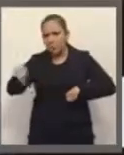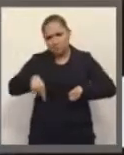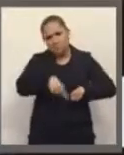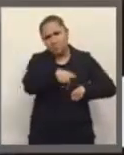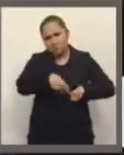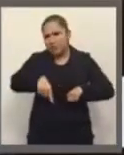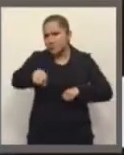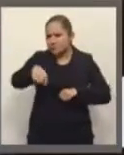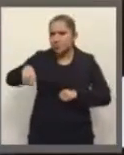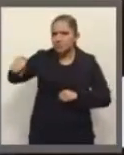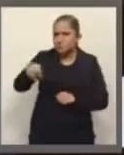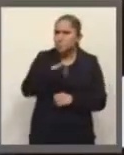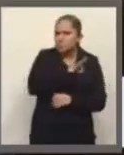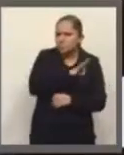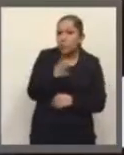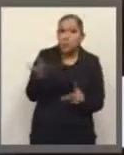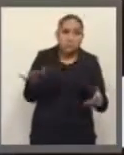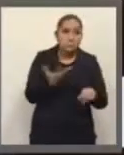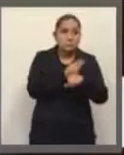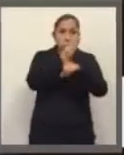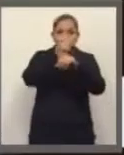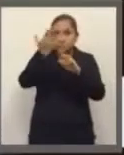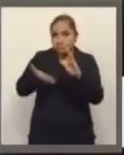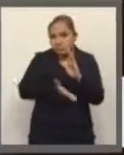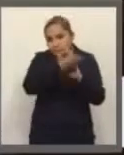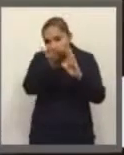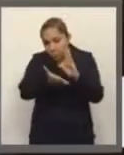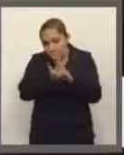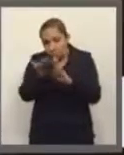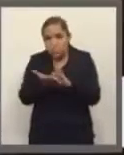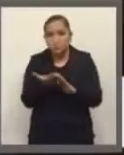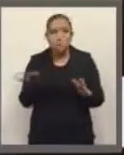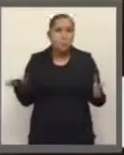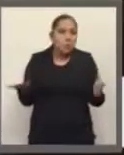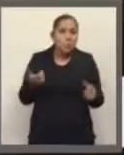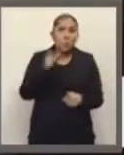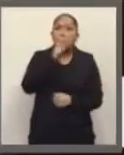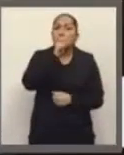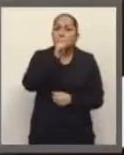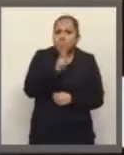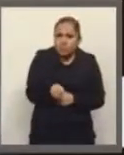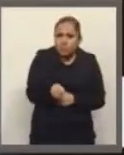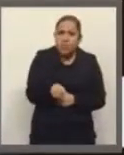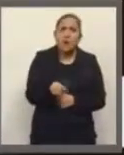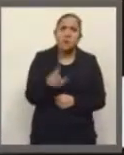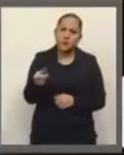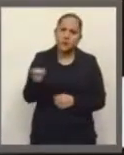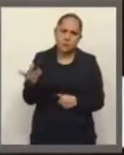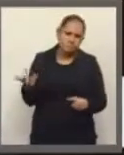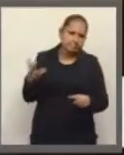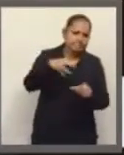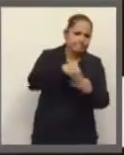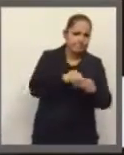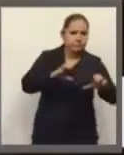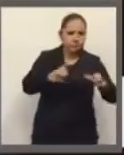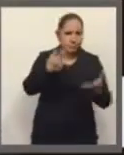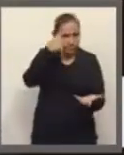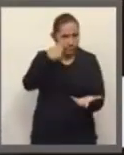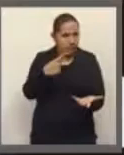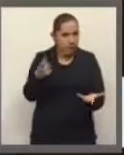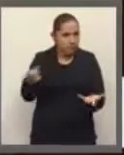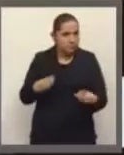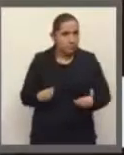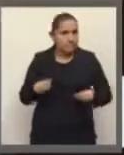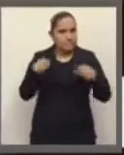la industria de la construcción, así como el hecho de constituir un espacio de